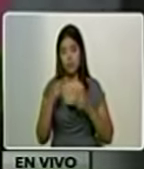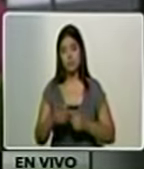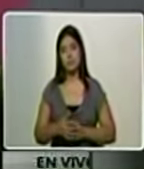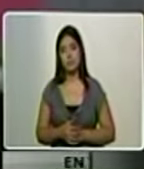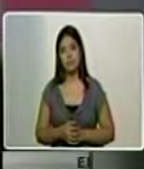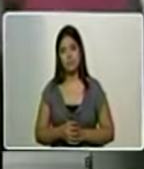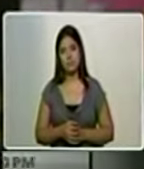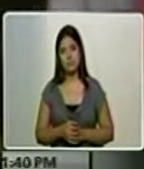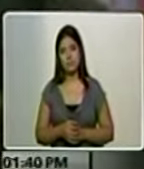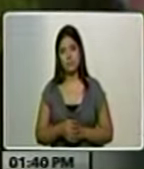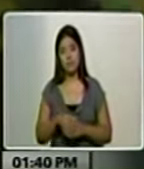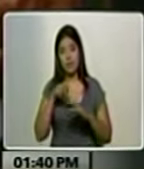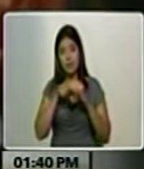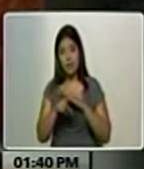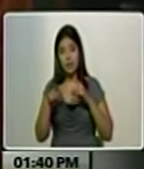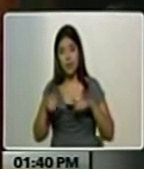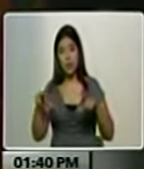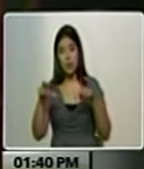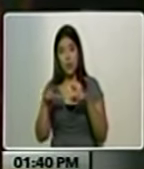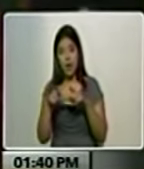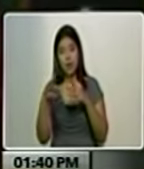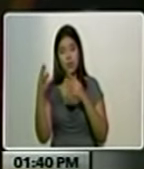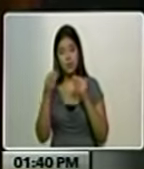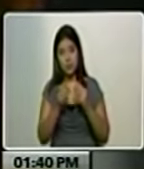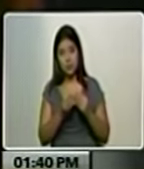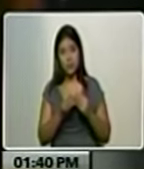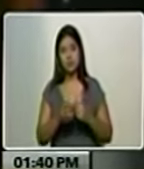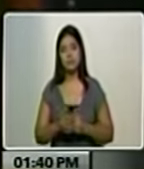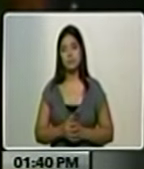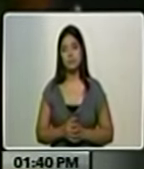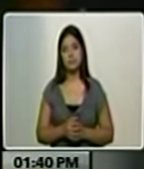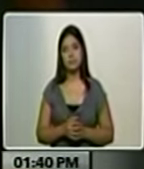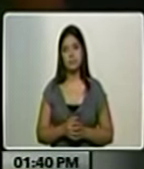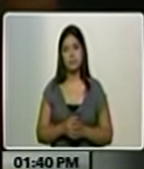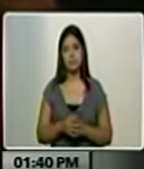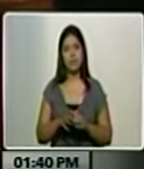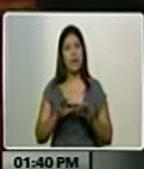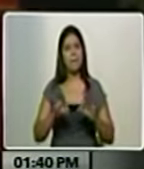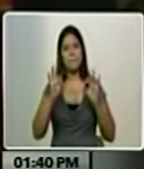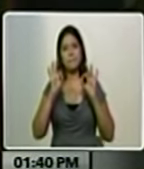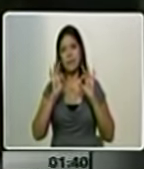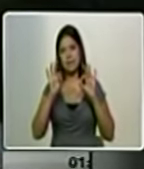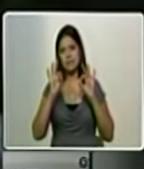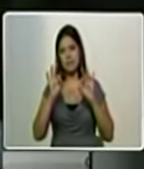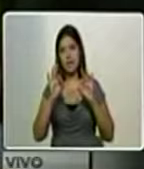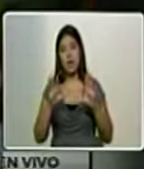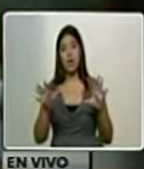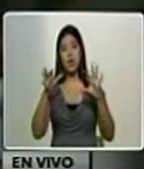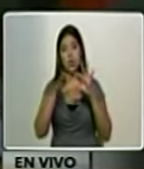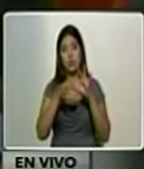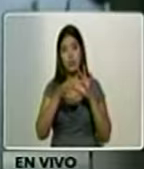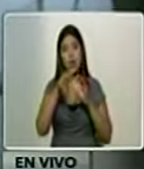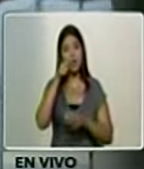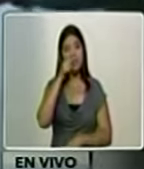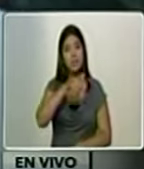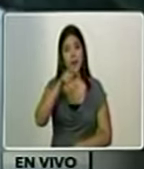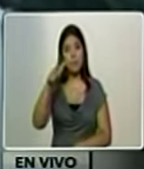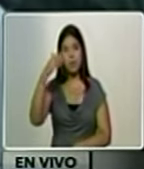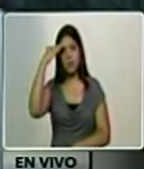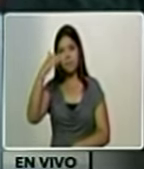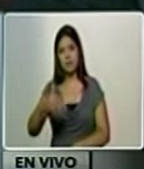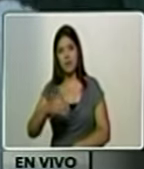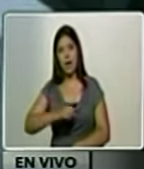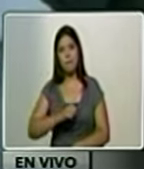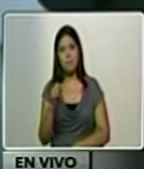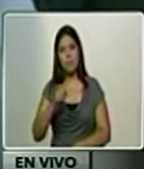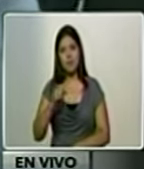autoridades locales, junto con unas unidades especiales conformadas por la Unión Cívico-Militar-Policial,